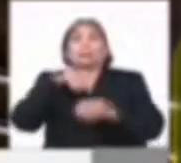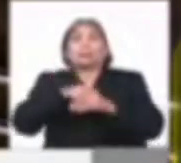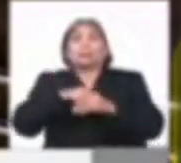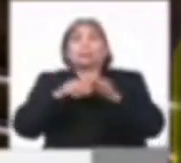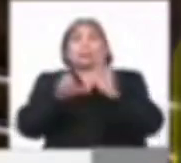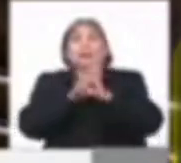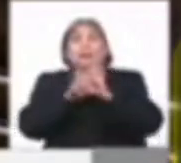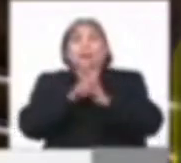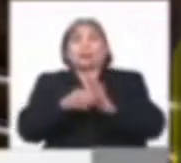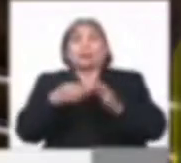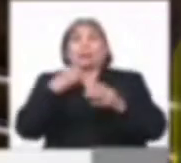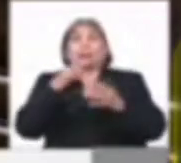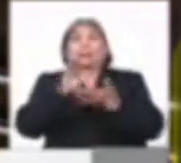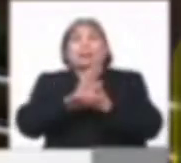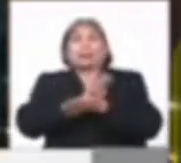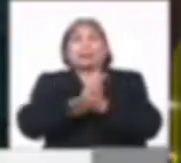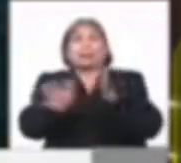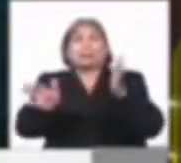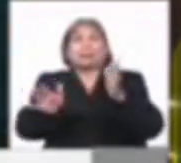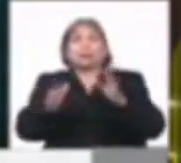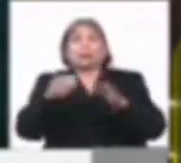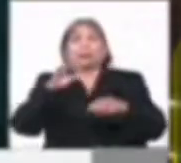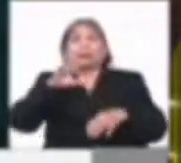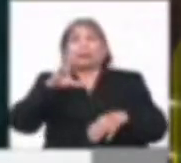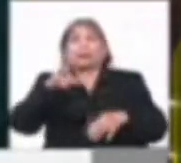ley que exonere a